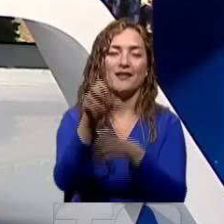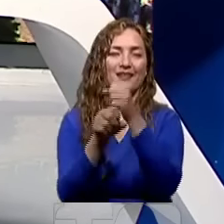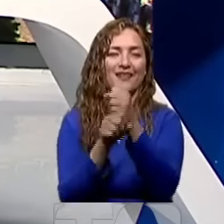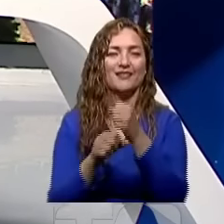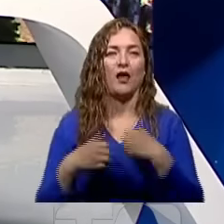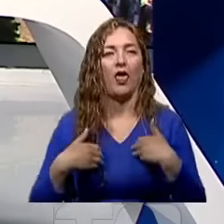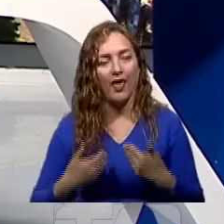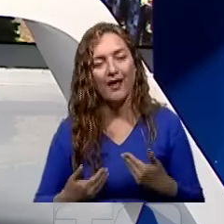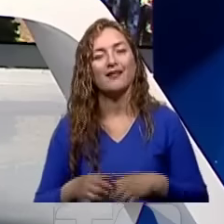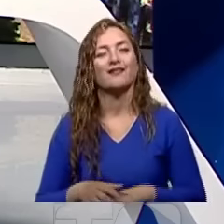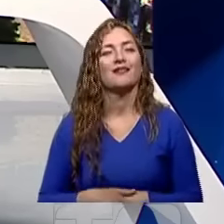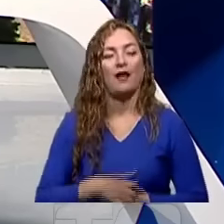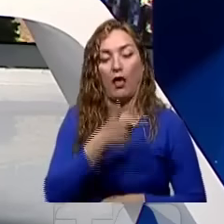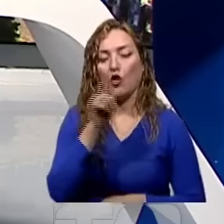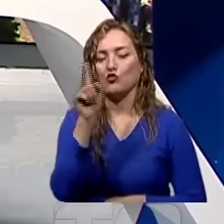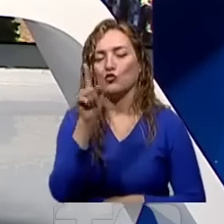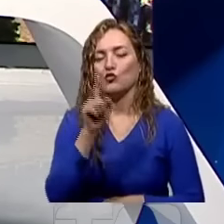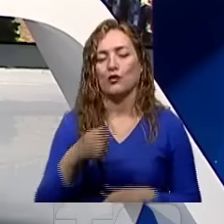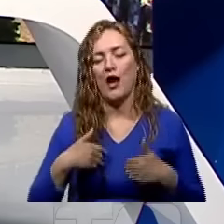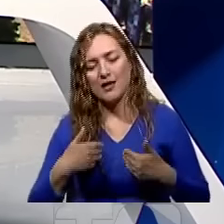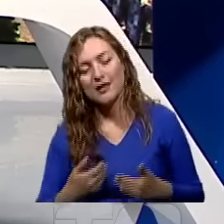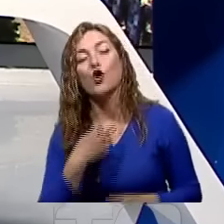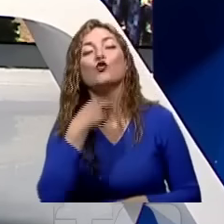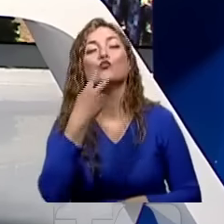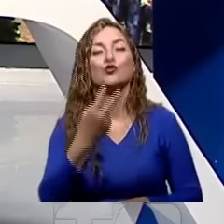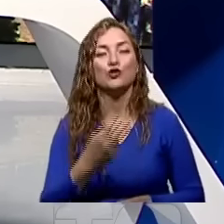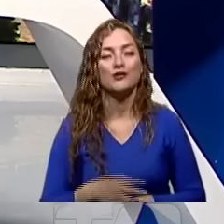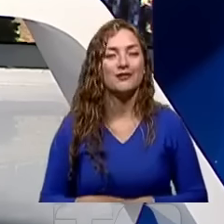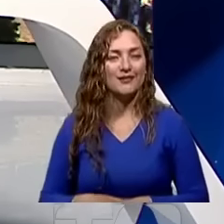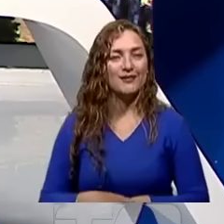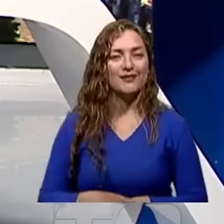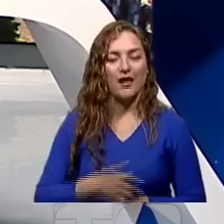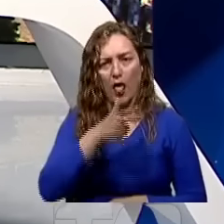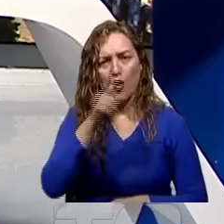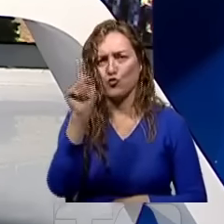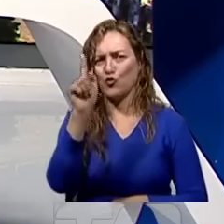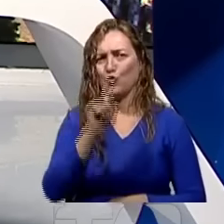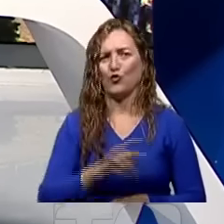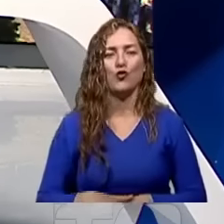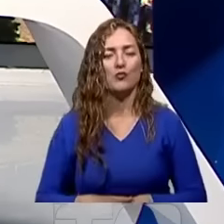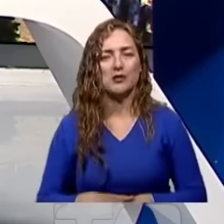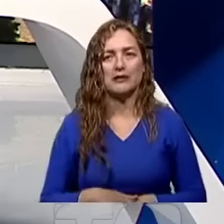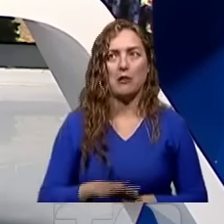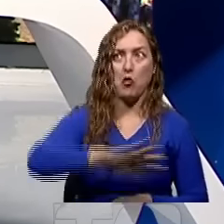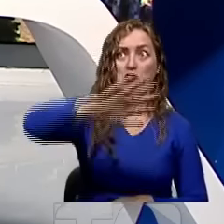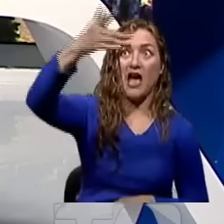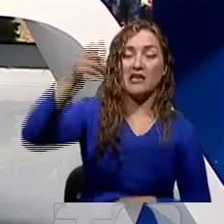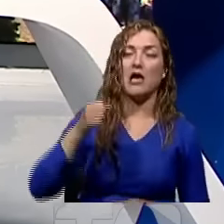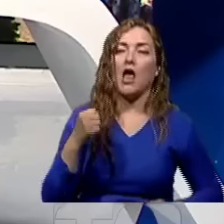imagínate. No estaba Chuchaki. No, la voz de Alberto cuando está en las montañas por el jaleo.